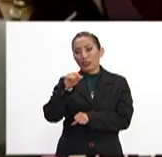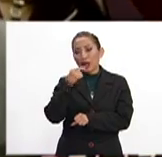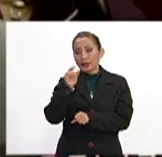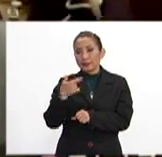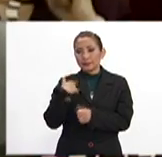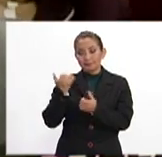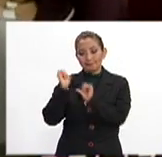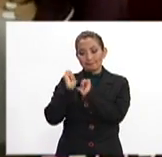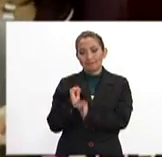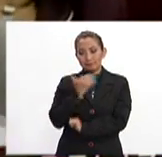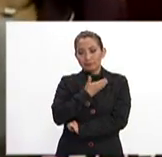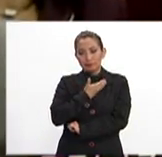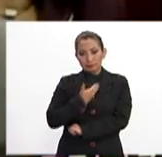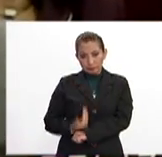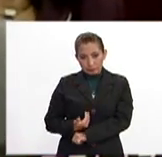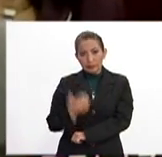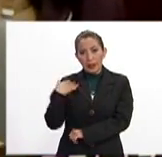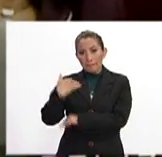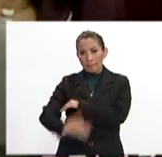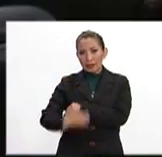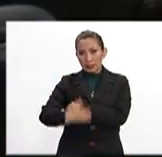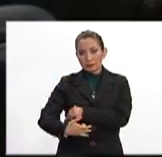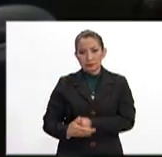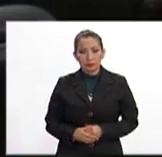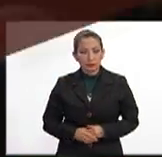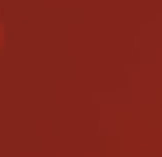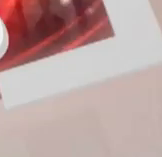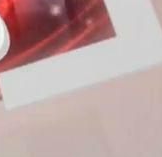la sesión como presidente interino.